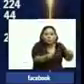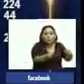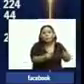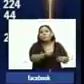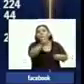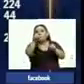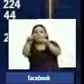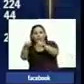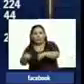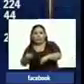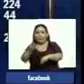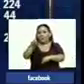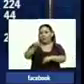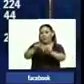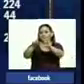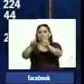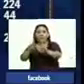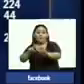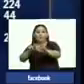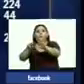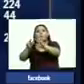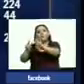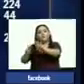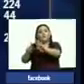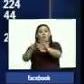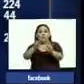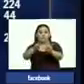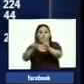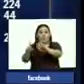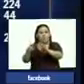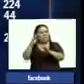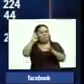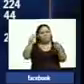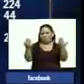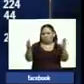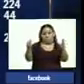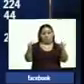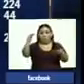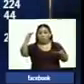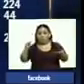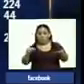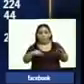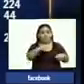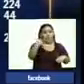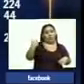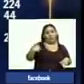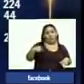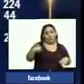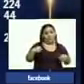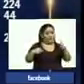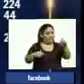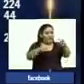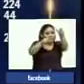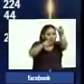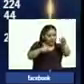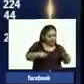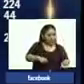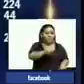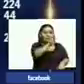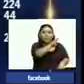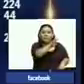176 en el 2019, es decir, una reducción, mientras que en noviembre, en el mes de noviembre del año pasado,